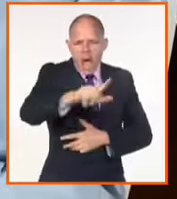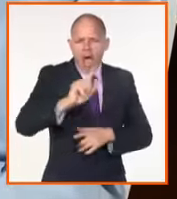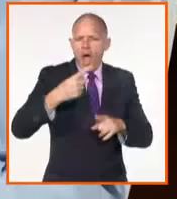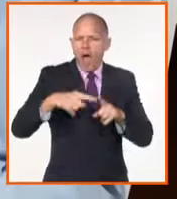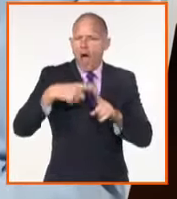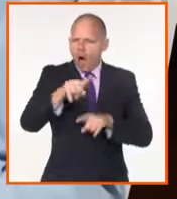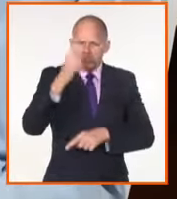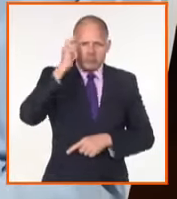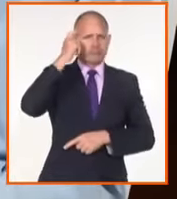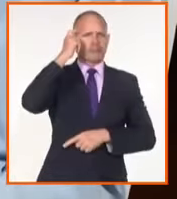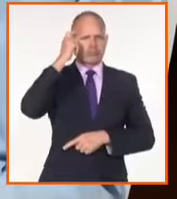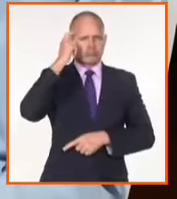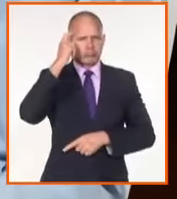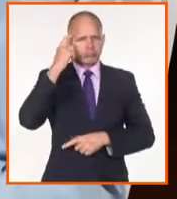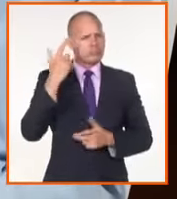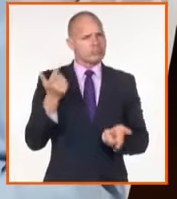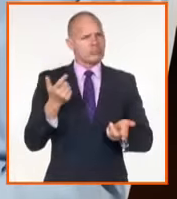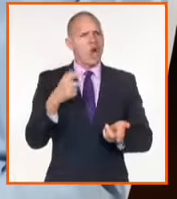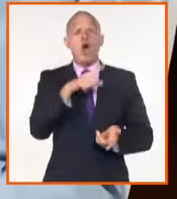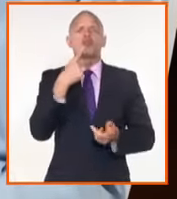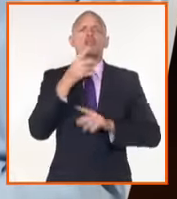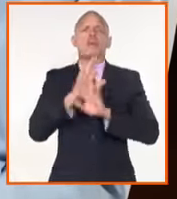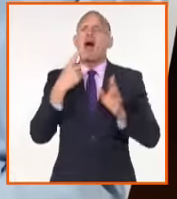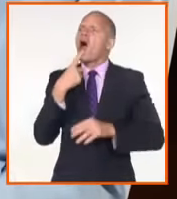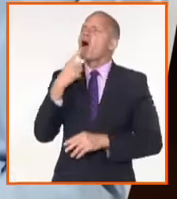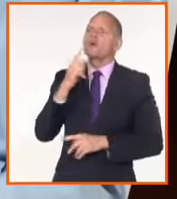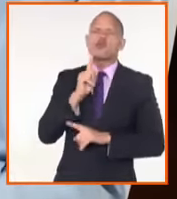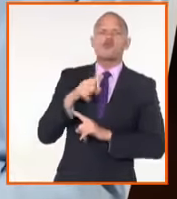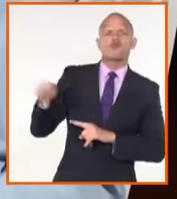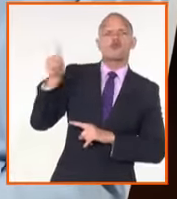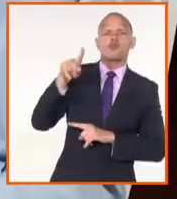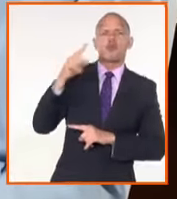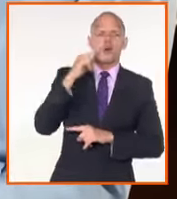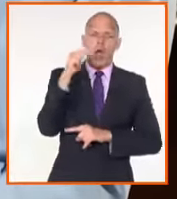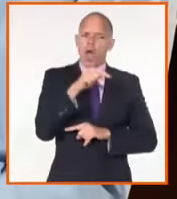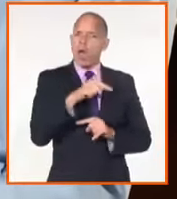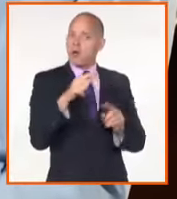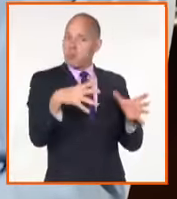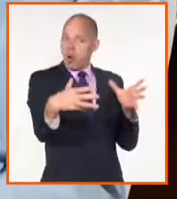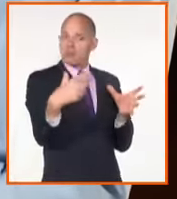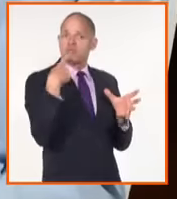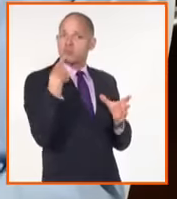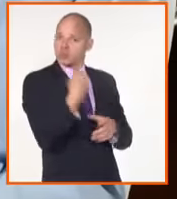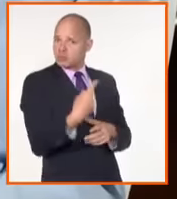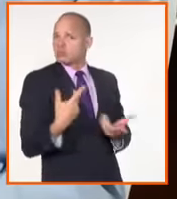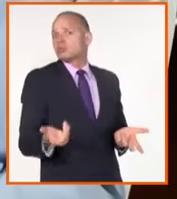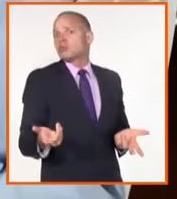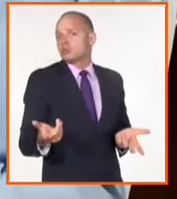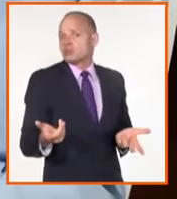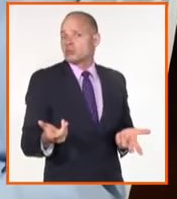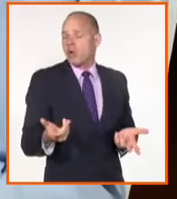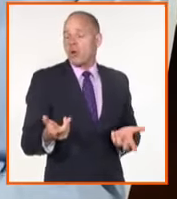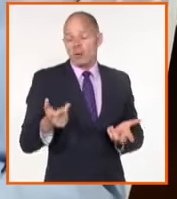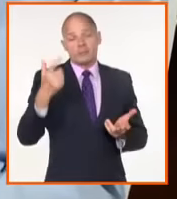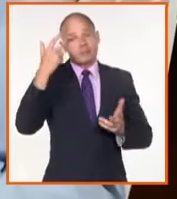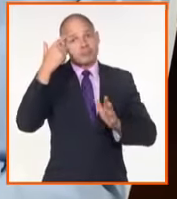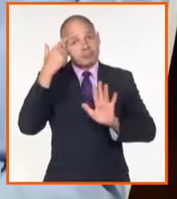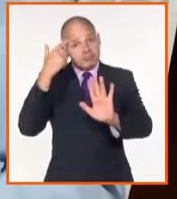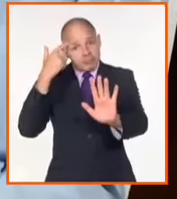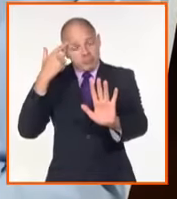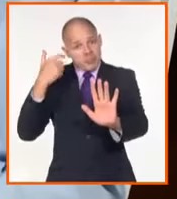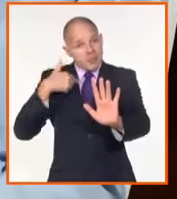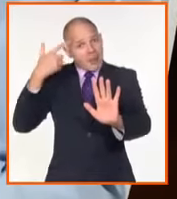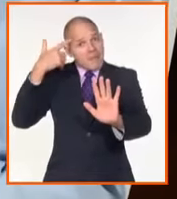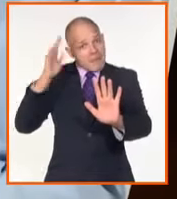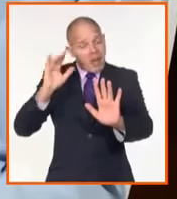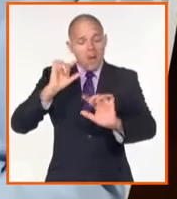muy, muy heroicas? Yo tengo la certeza de que en la misma medida que nosotros superemos esta situación, todo eso